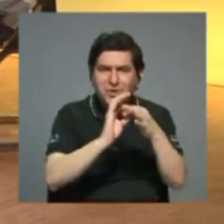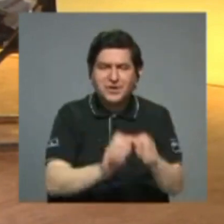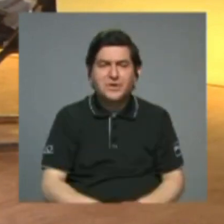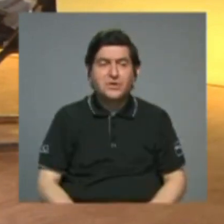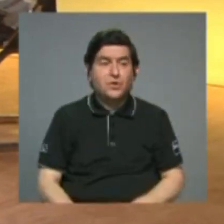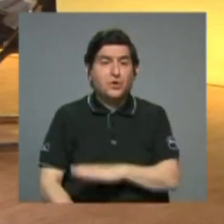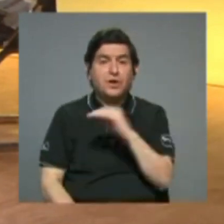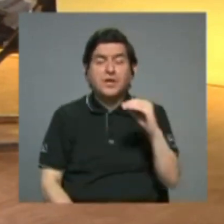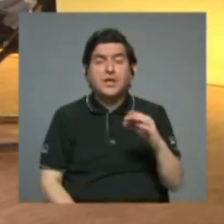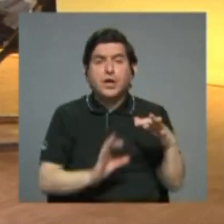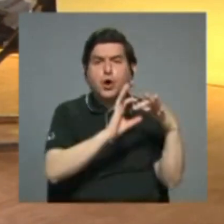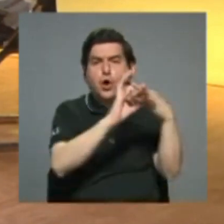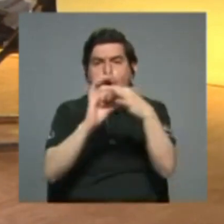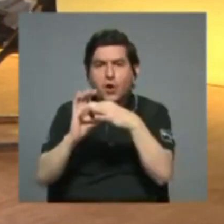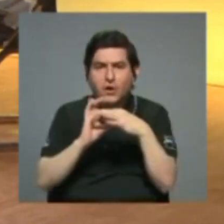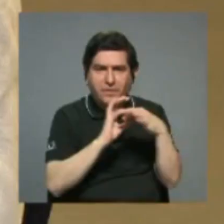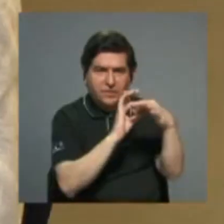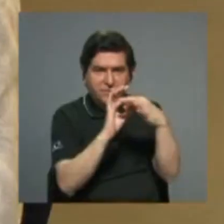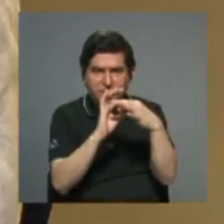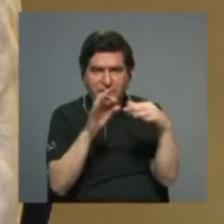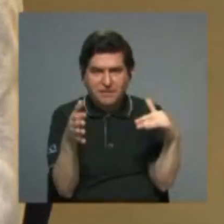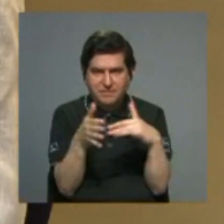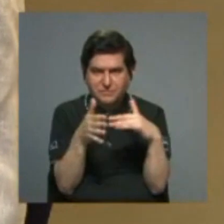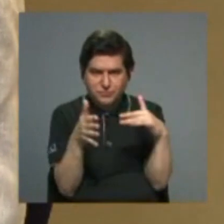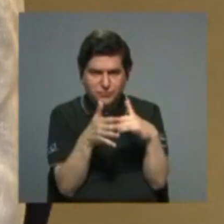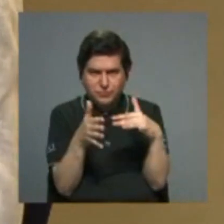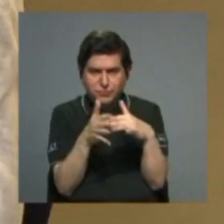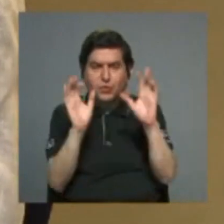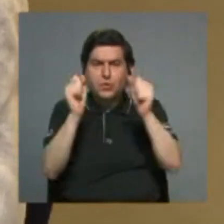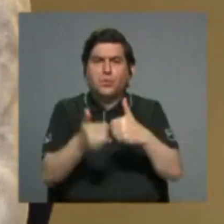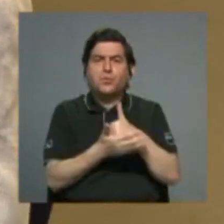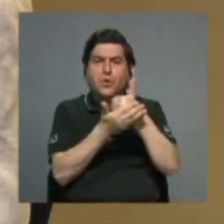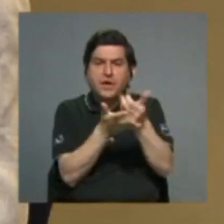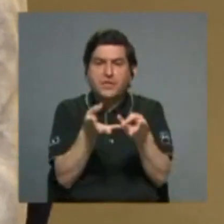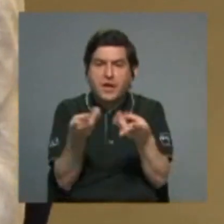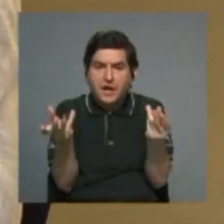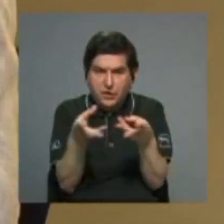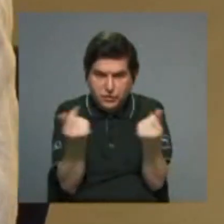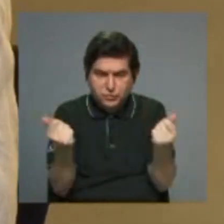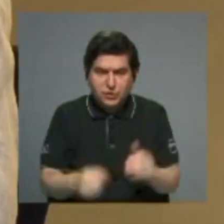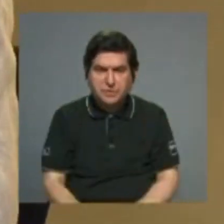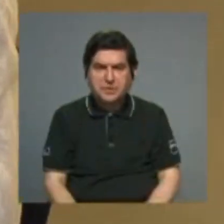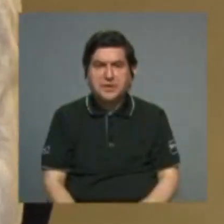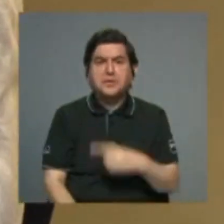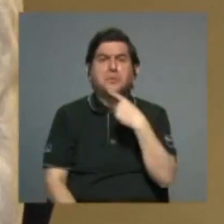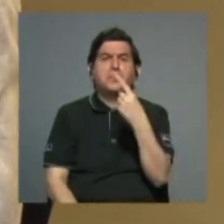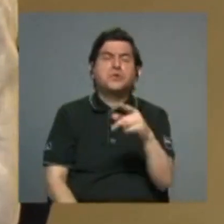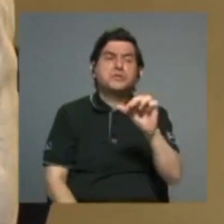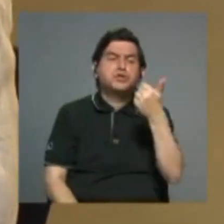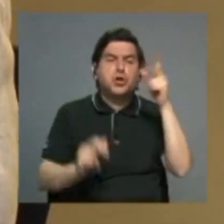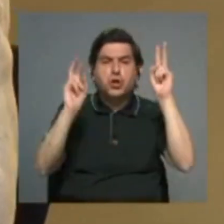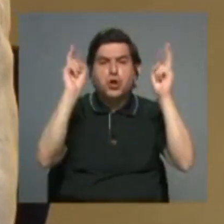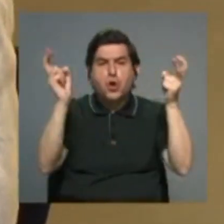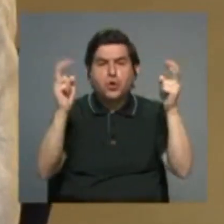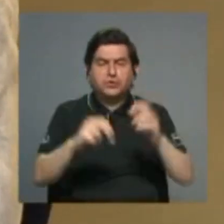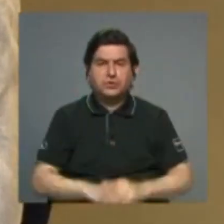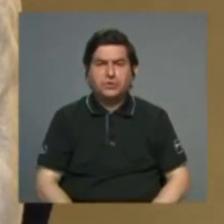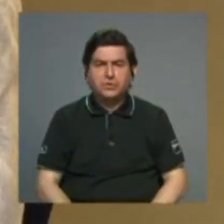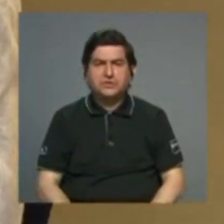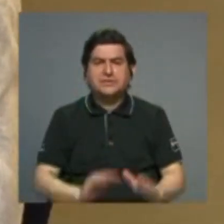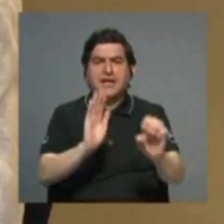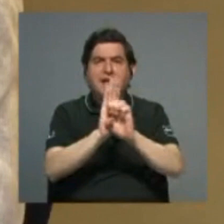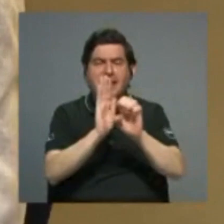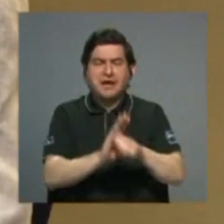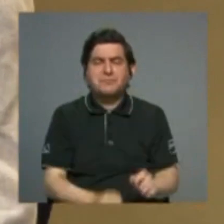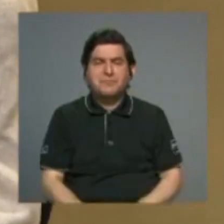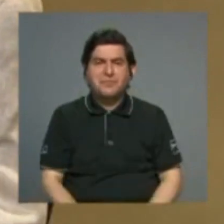coordinar un estudio que pueda ayudar a resolverlos. Por hablar de otros temas más, el ejemplo del